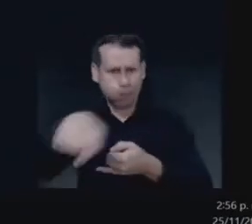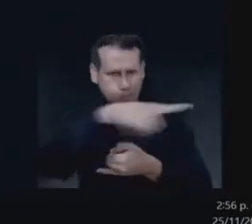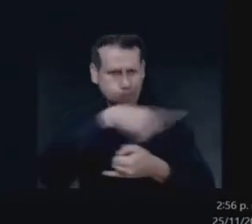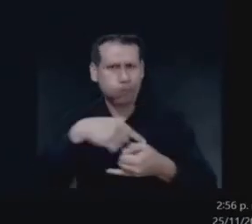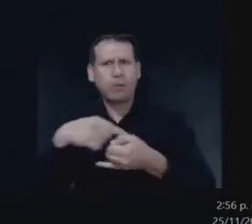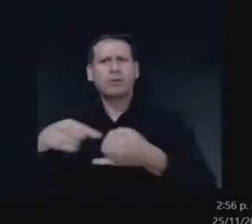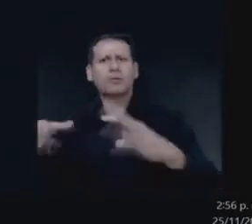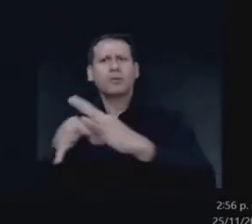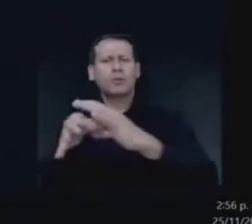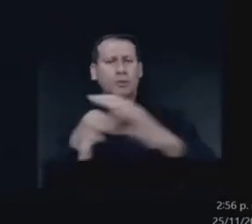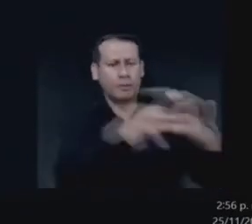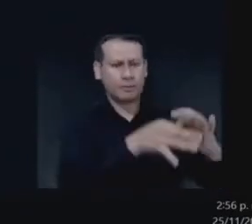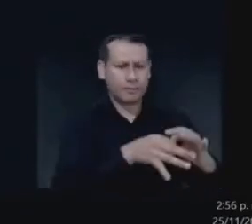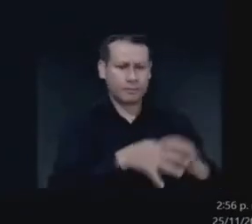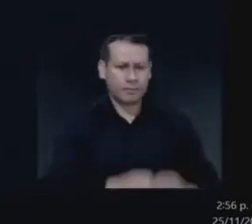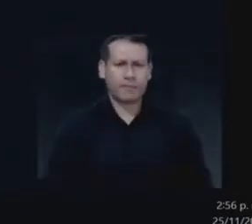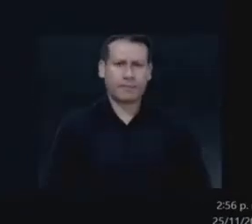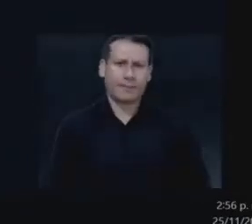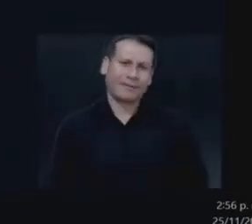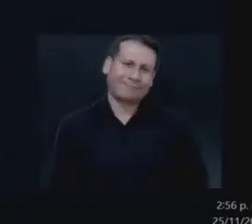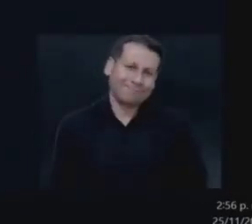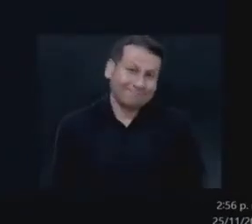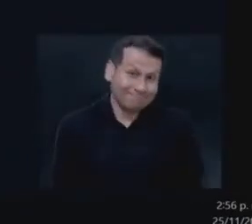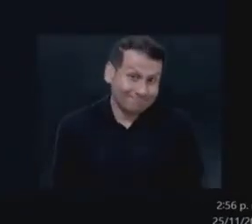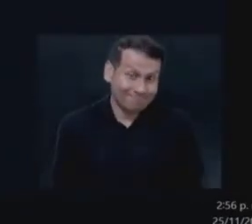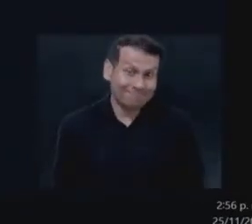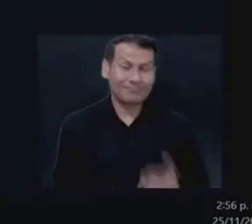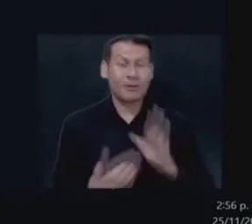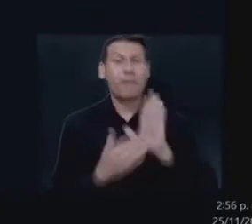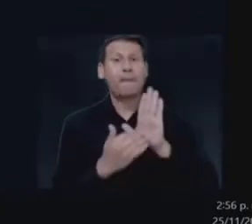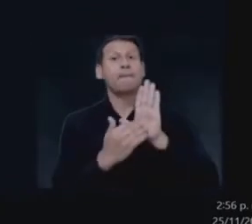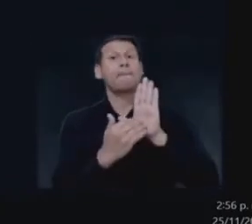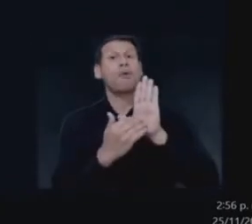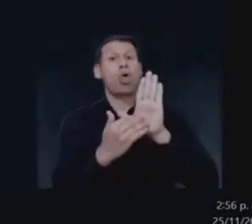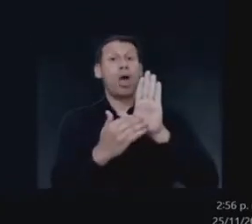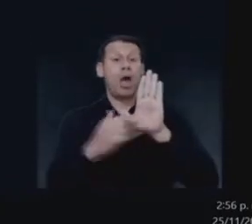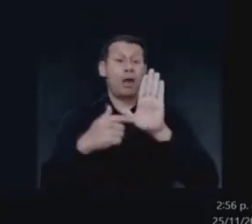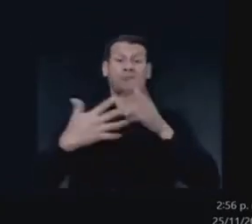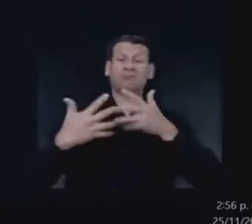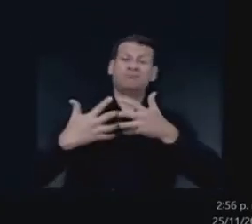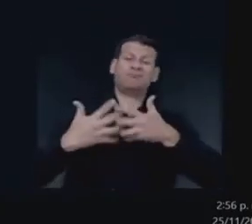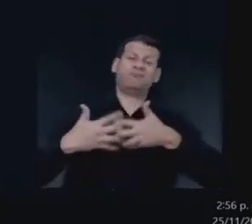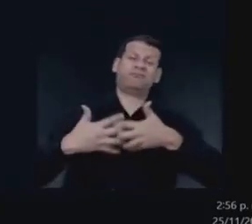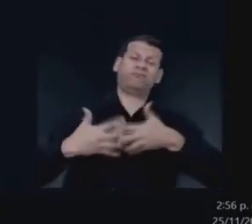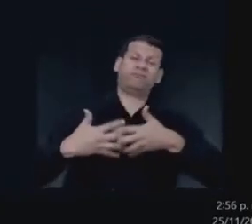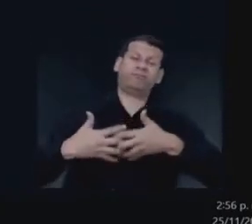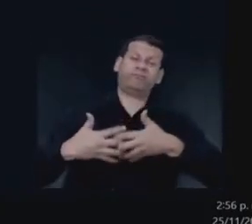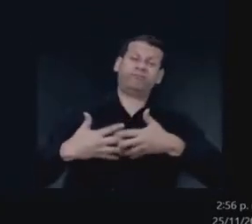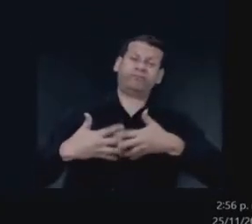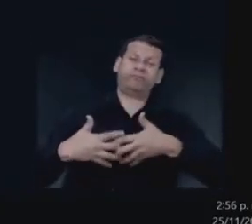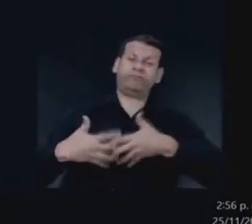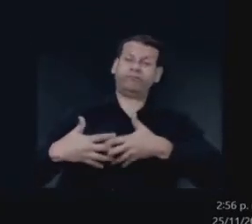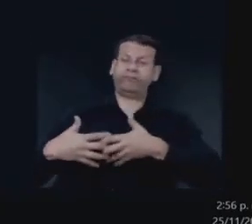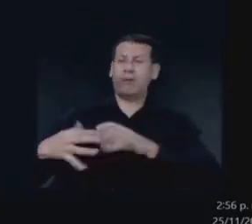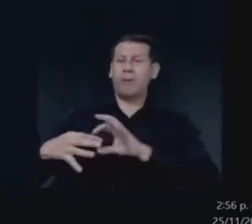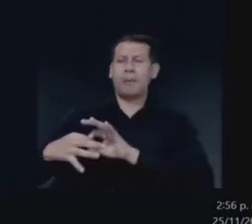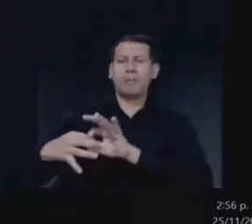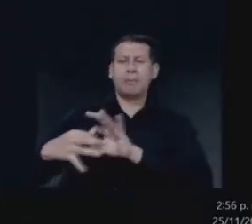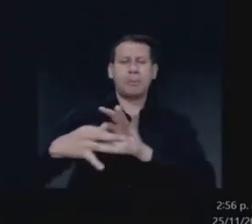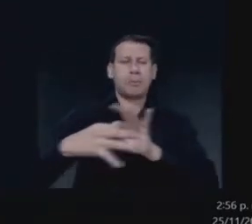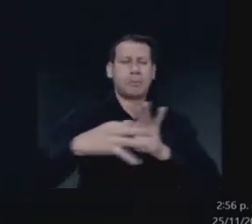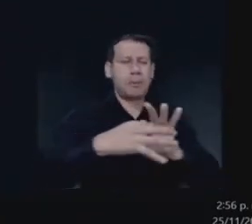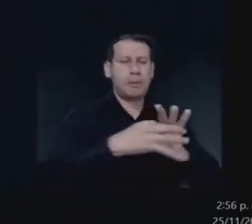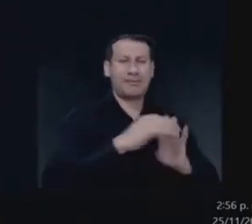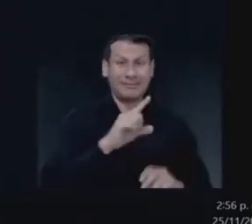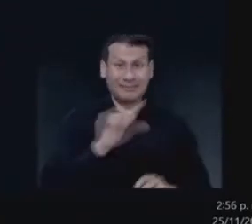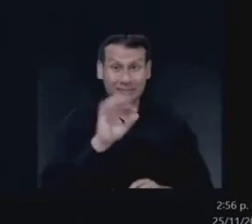modelo no funciona en el 100% de los casos. De hecho, si la mitad de la población